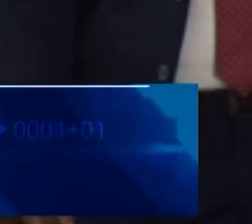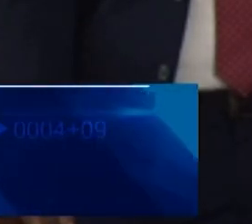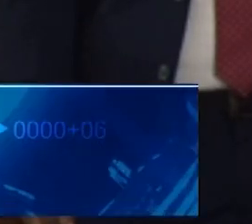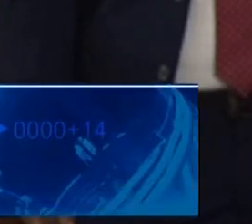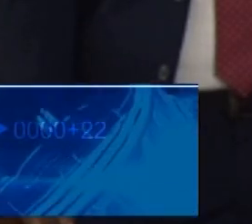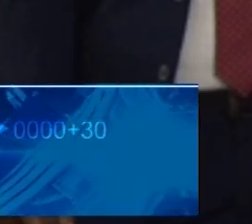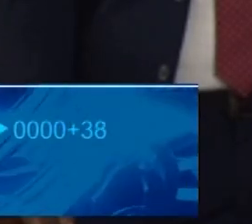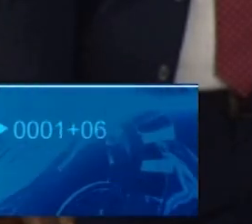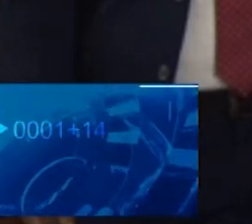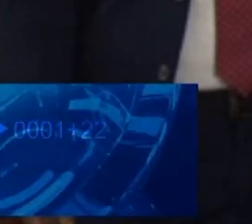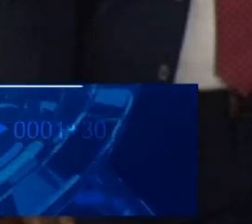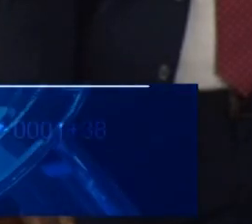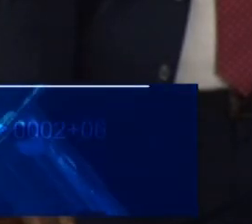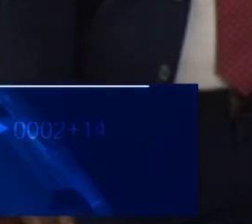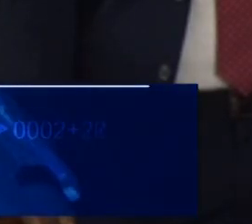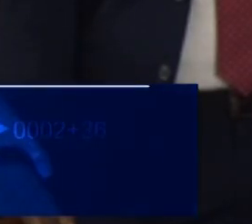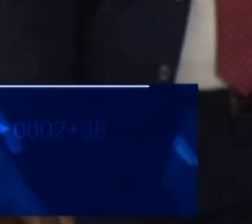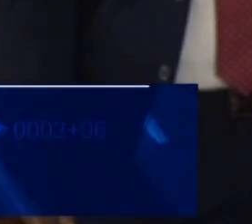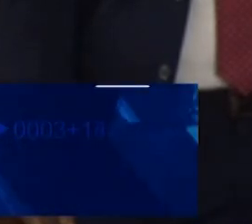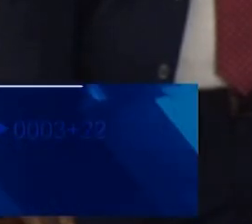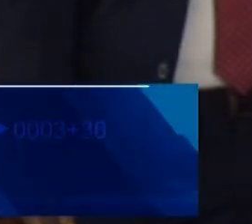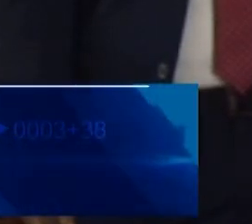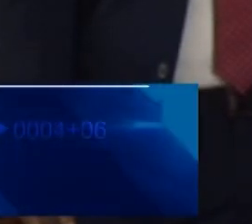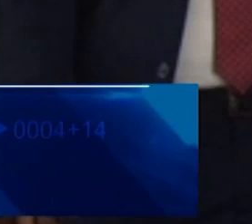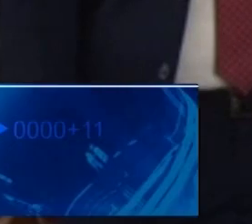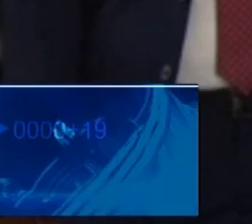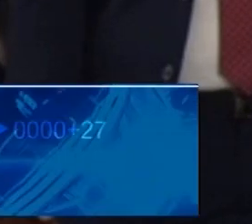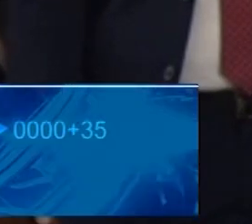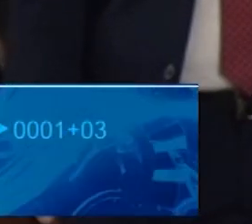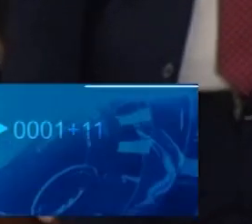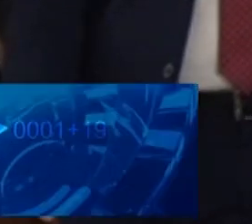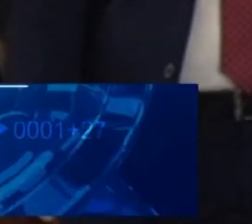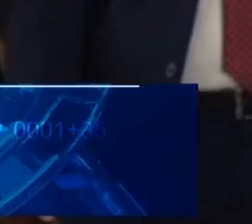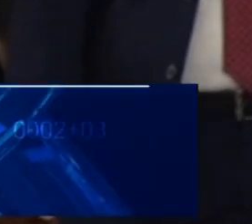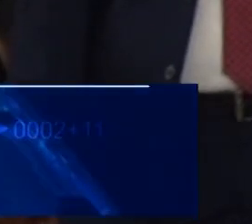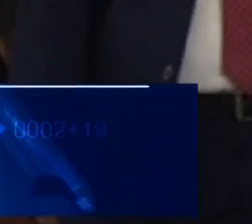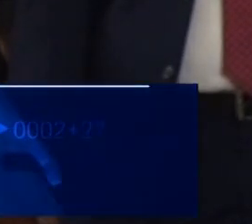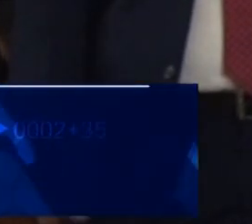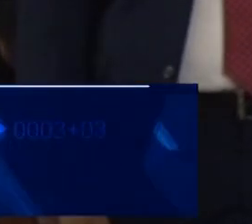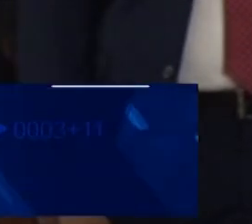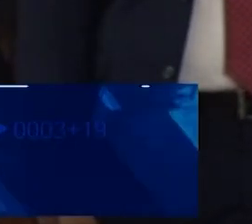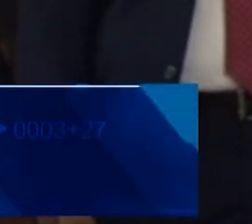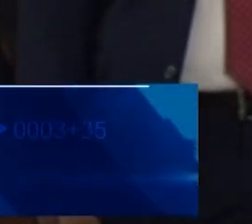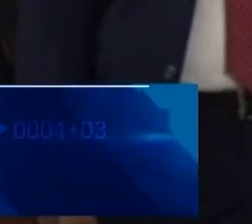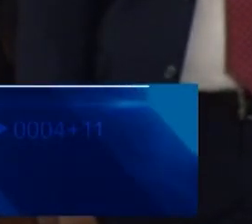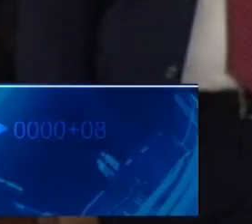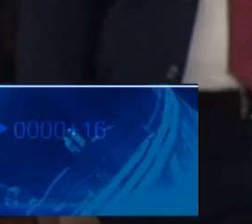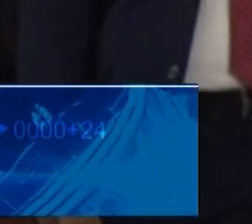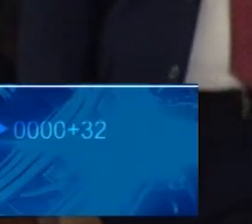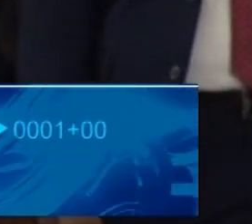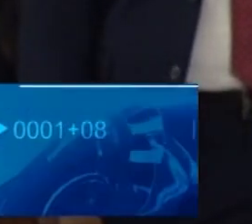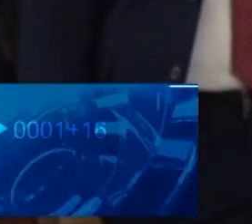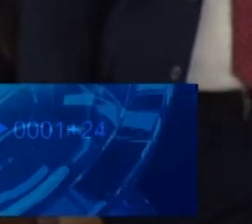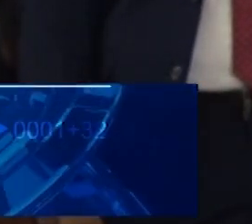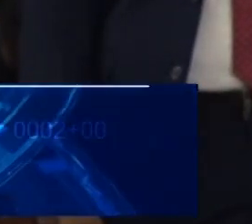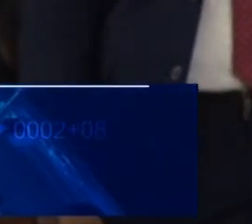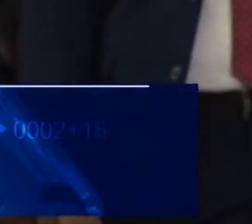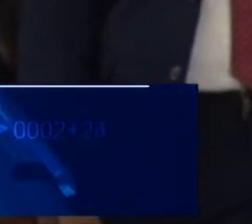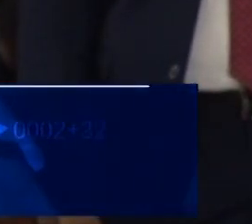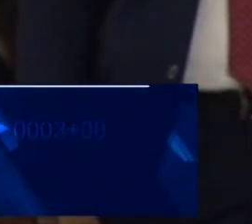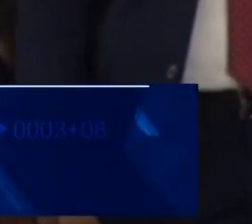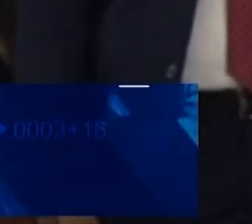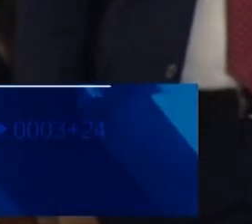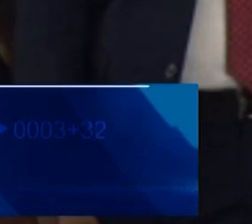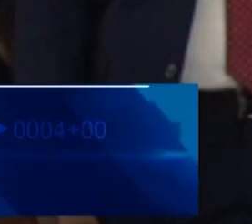su labor. Pero también ustedes son una representación de muchos